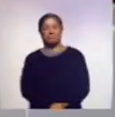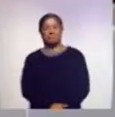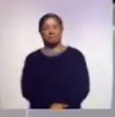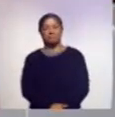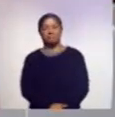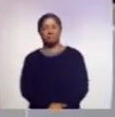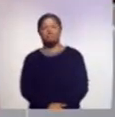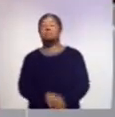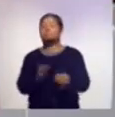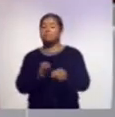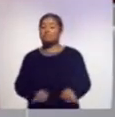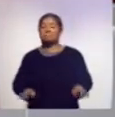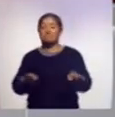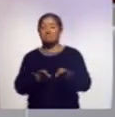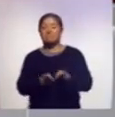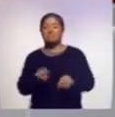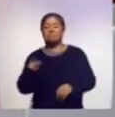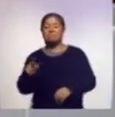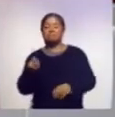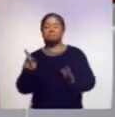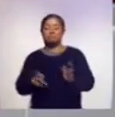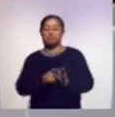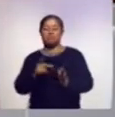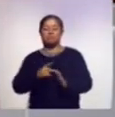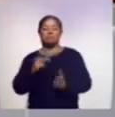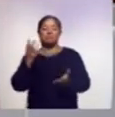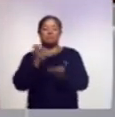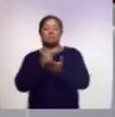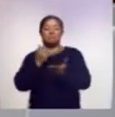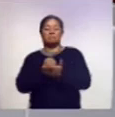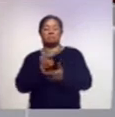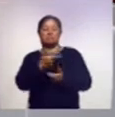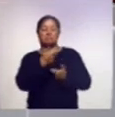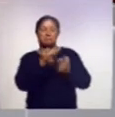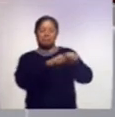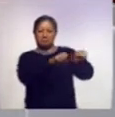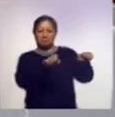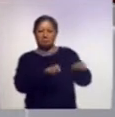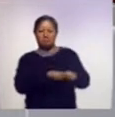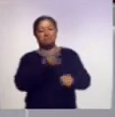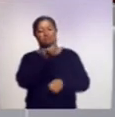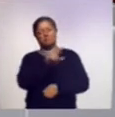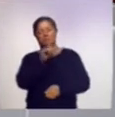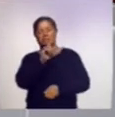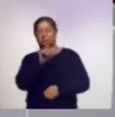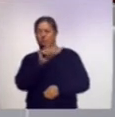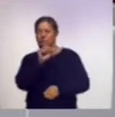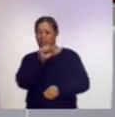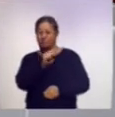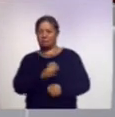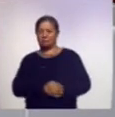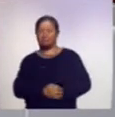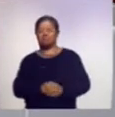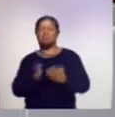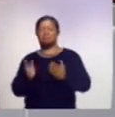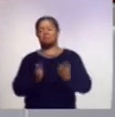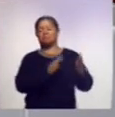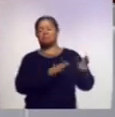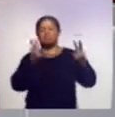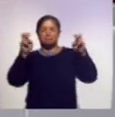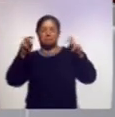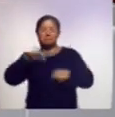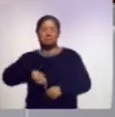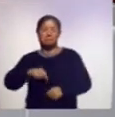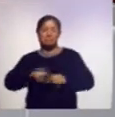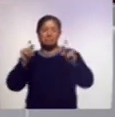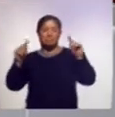Pues importante que retomen la senda del triunfo para el equipo que dirige Lorenzo Sáez. Cambiemos de tema y hablemos de lo que sucedió también aquí en Tlaxcala, porque